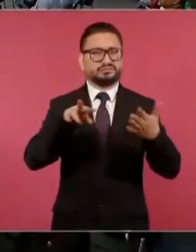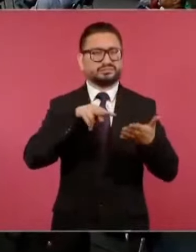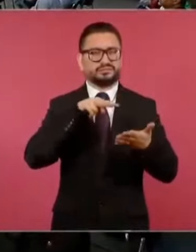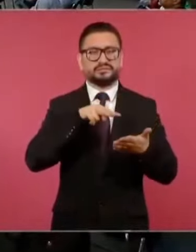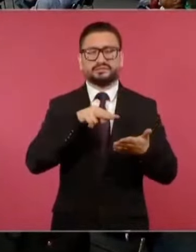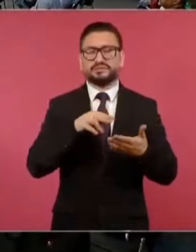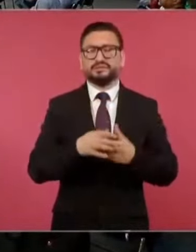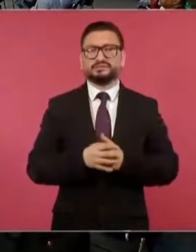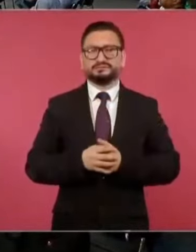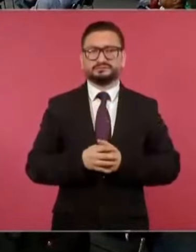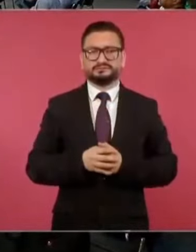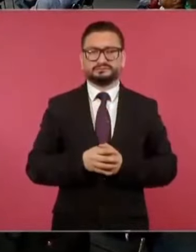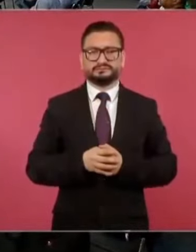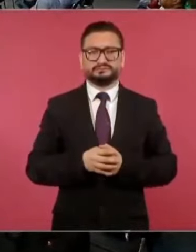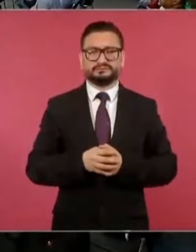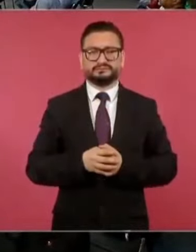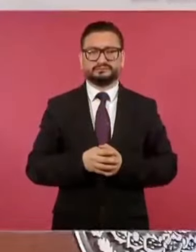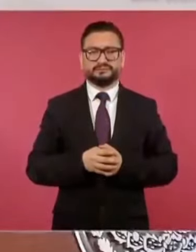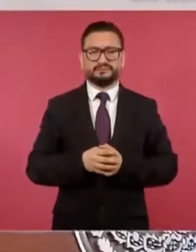¿cómo se llama?